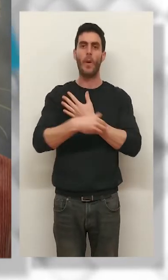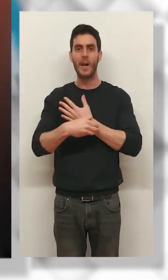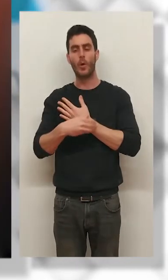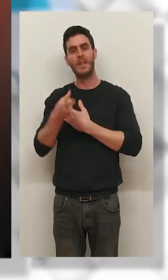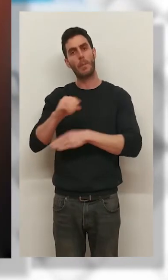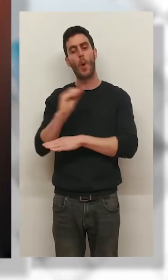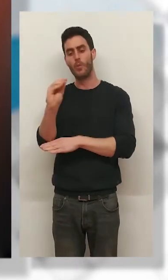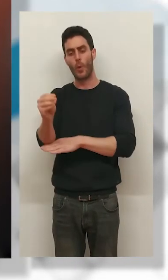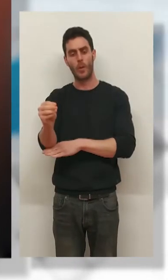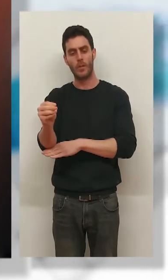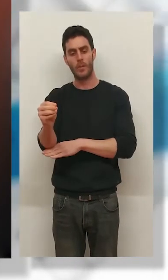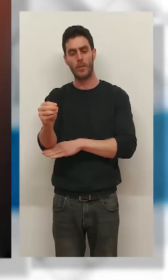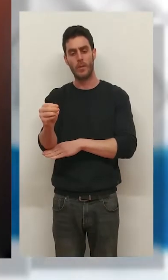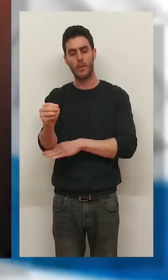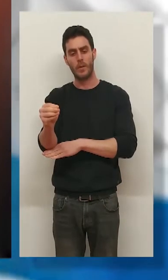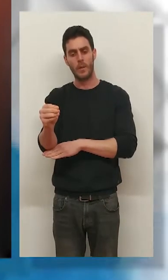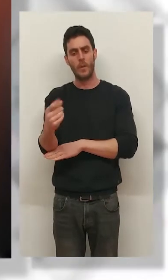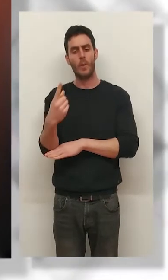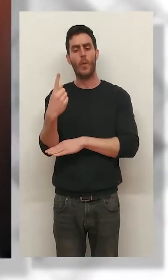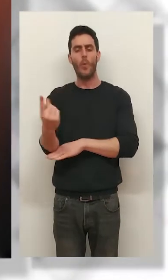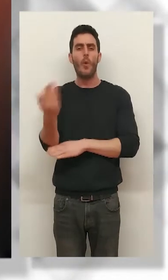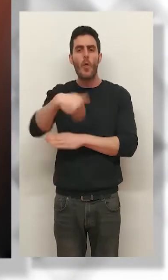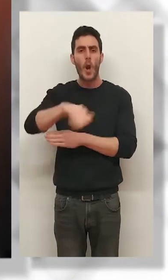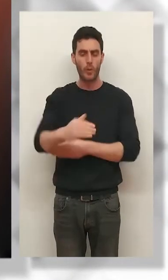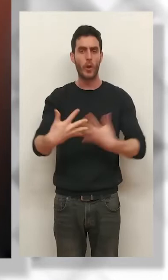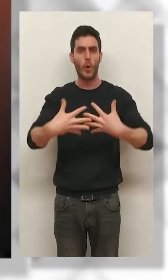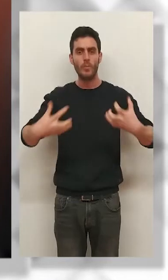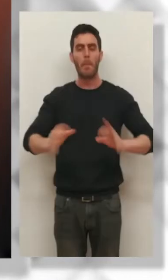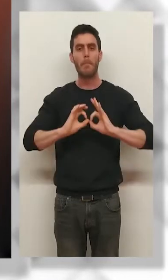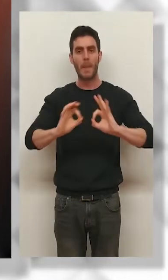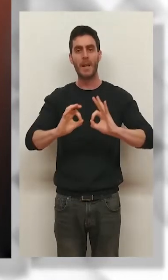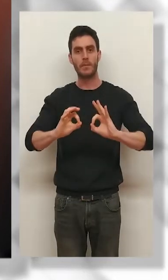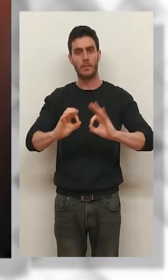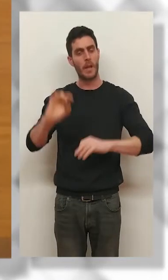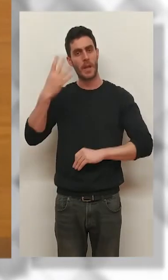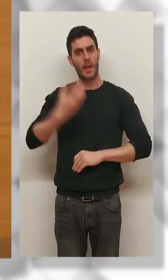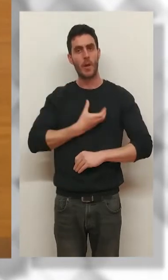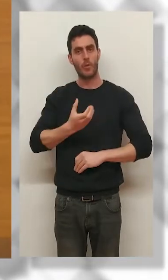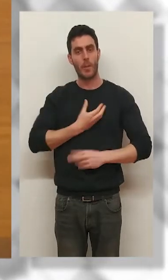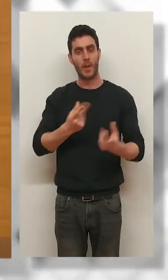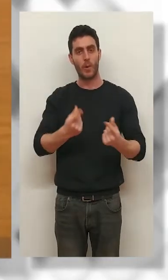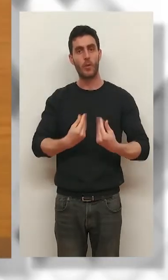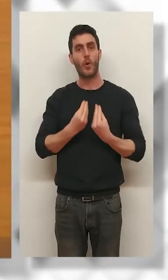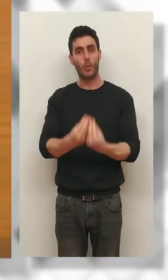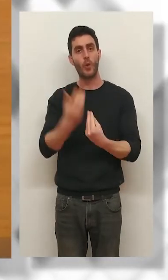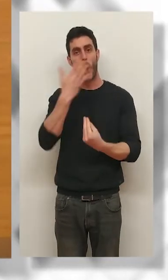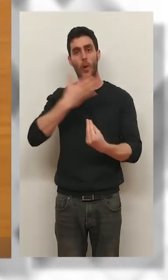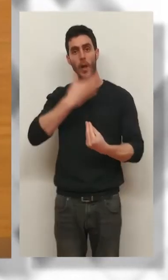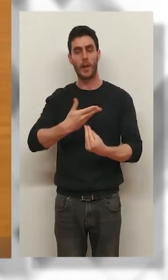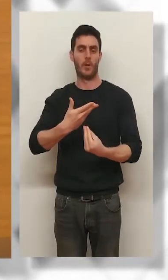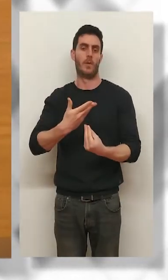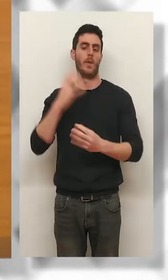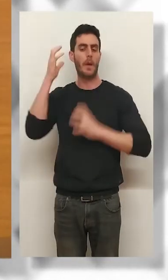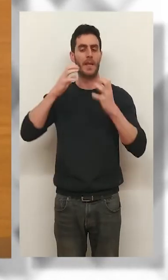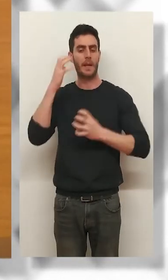Scorsese, uno de los nuestros. Una iniciativa del Ayuntamiento Logroñés junto al Colegio de Veterinarios. Es obligación de las entidades